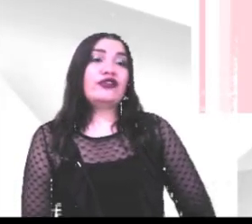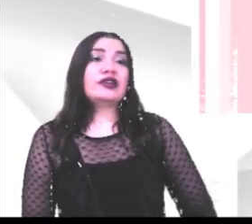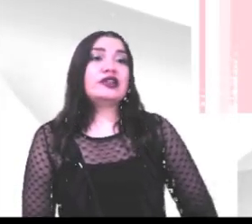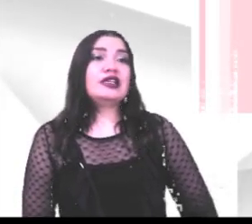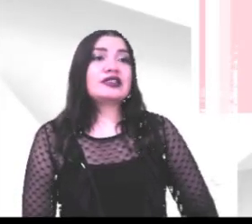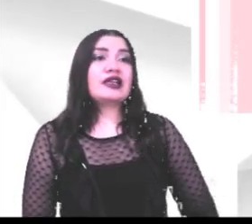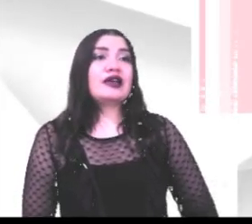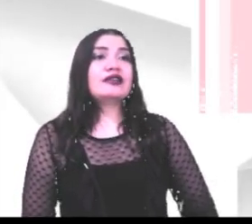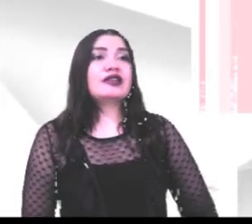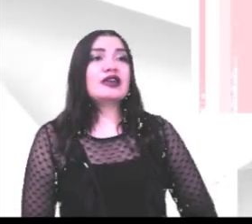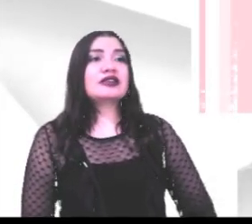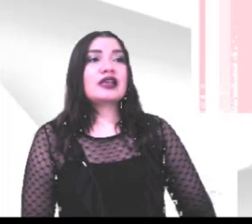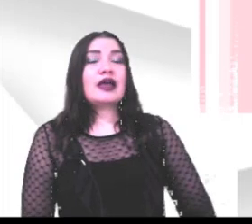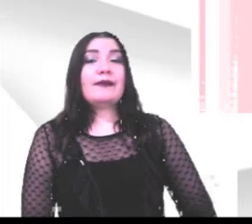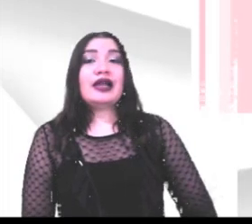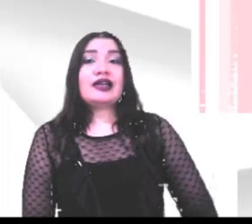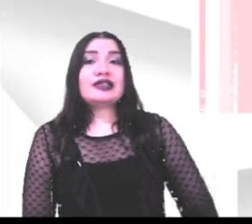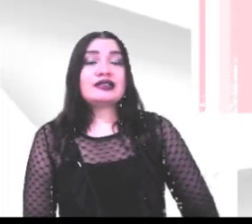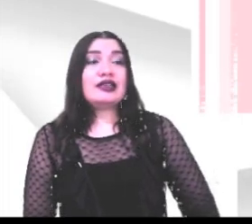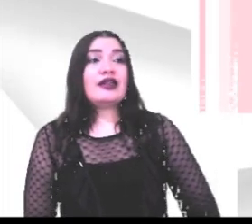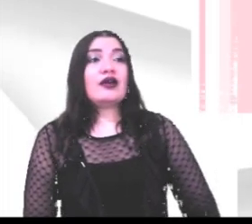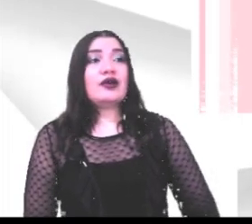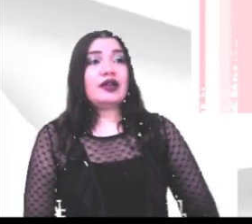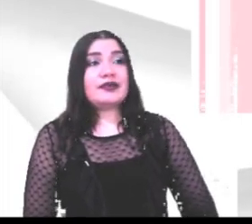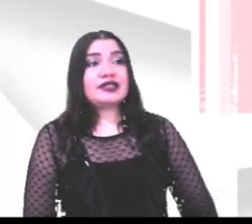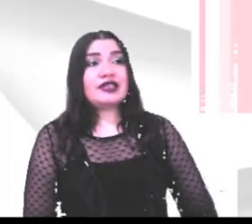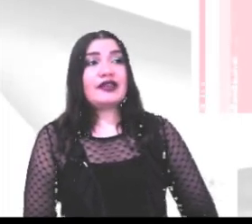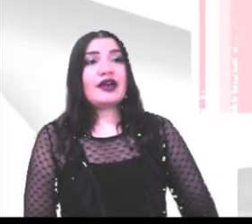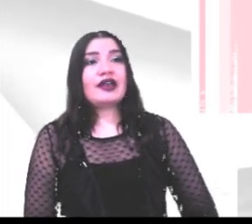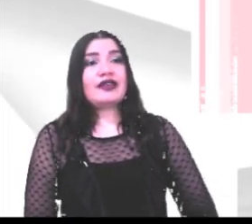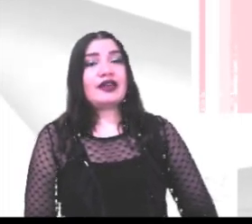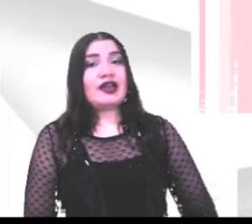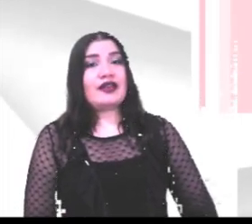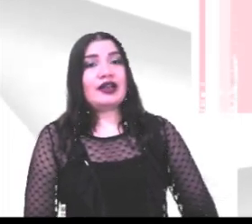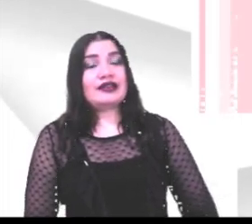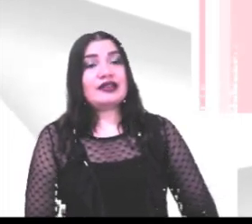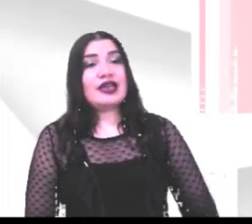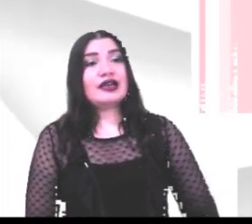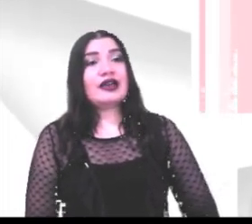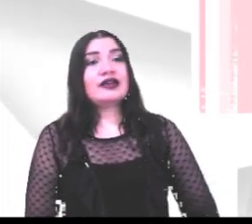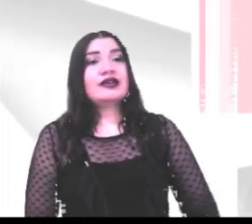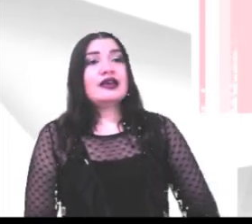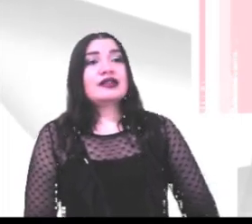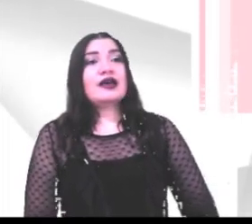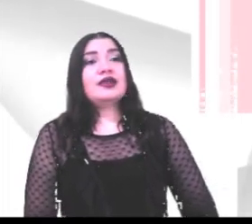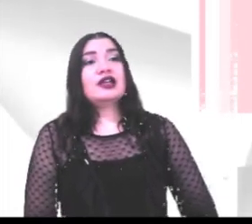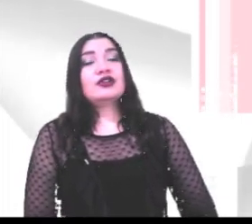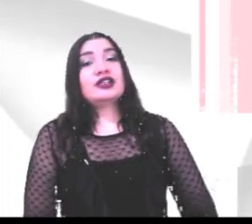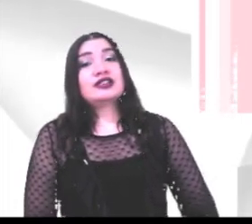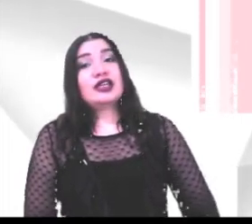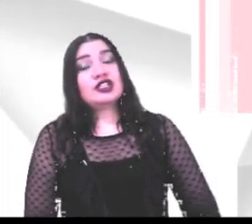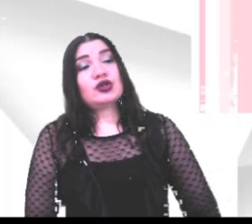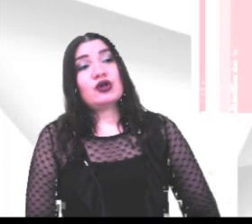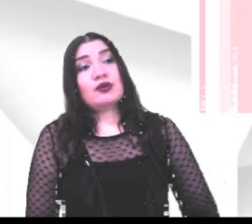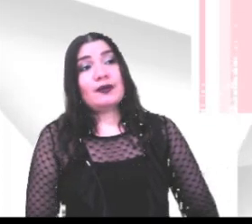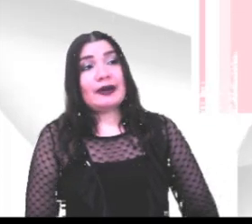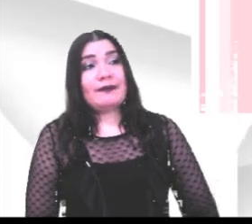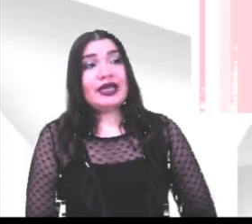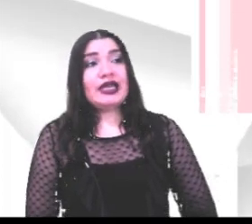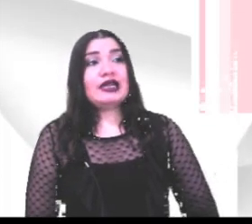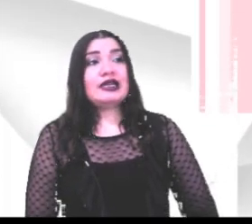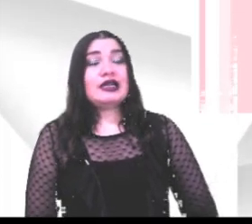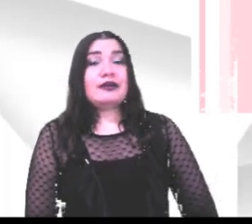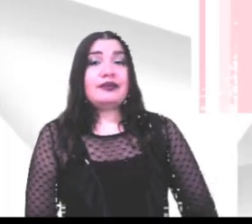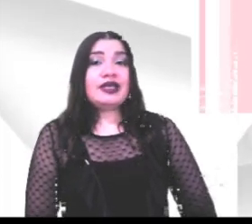uso de fertilizantes plaguicidas o herbicidas que degradan la tierra también los desechos como